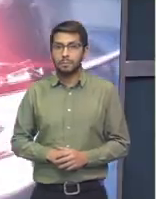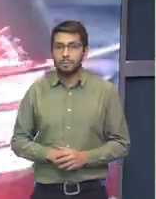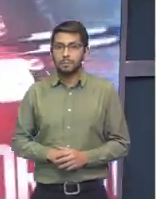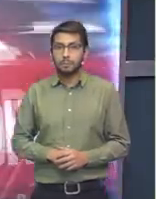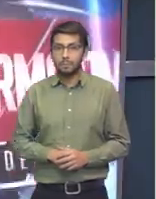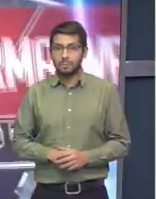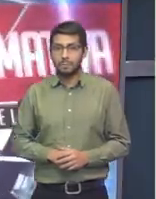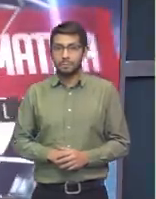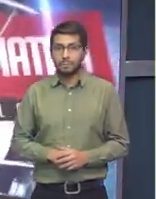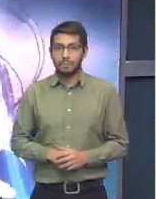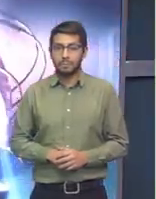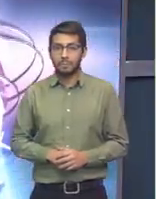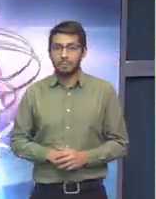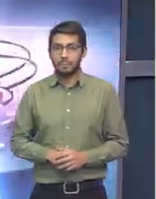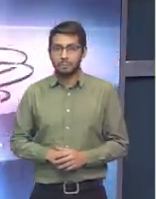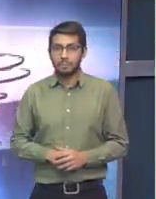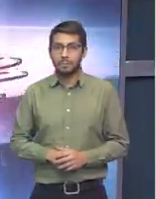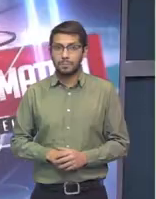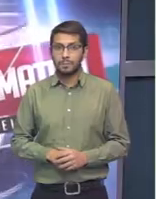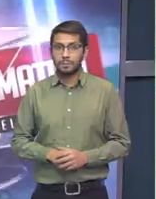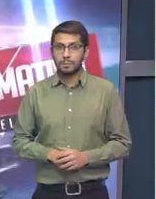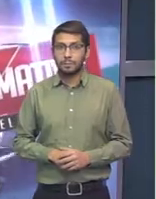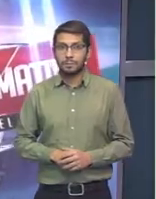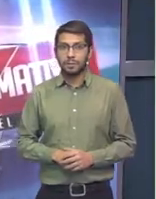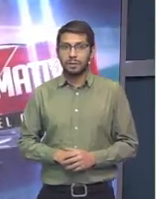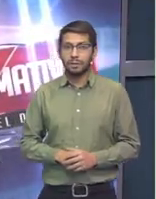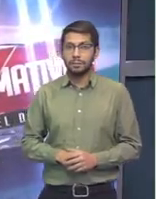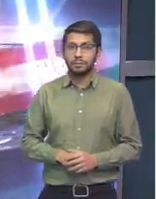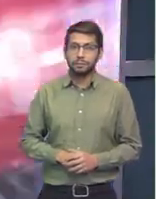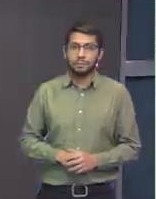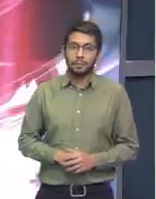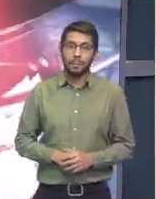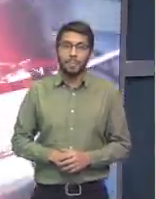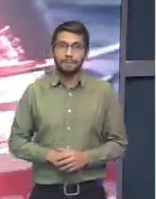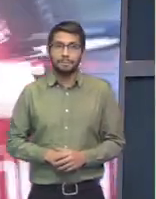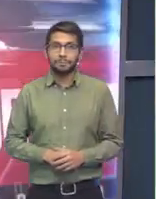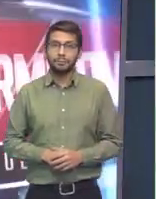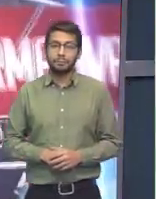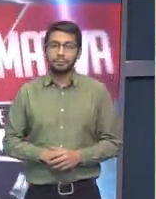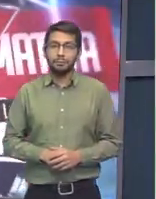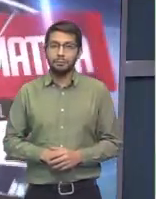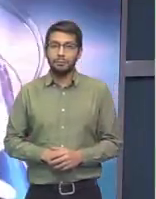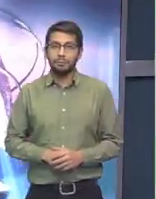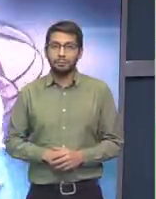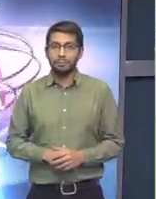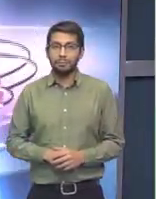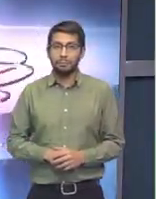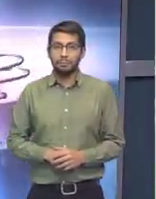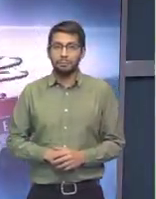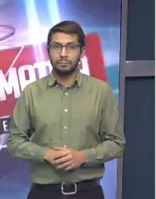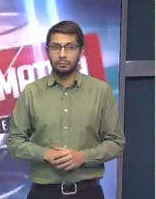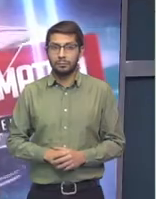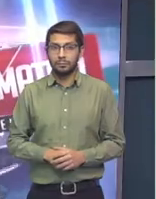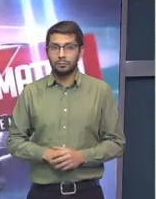ha trabajado muy bien el Estadio del Bicentenario en la zona sanitaria 5, como también todos los vacunatorios de la provincia. Realmente nos sentimos